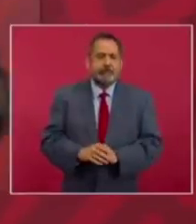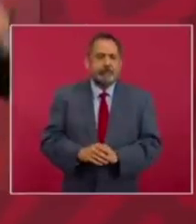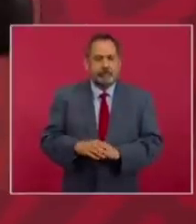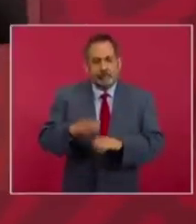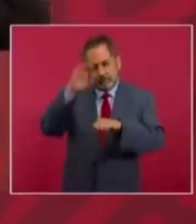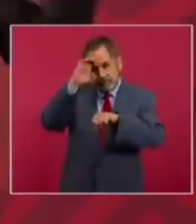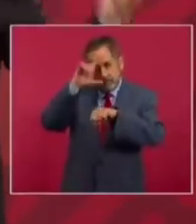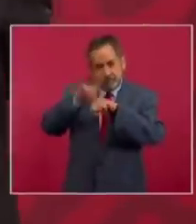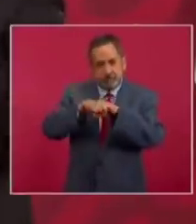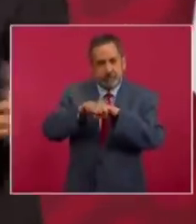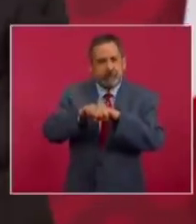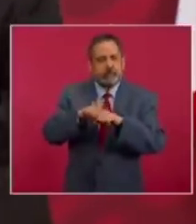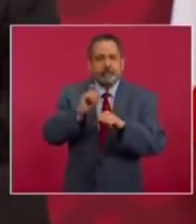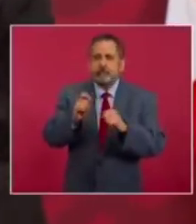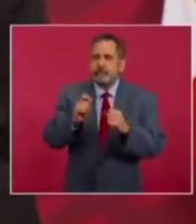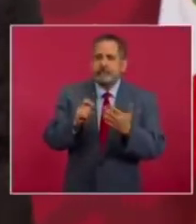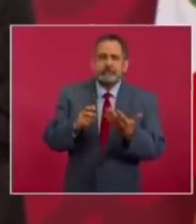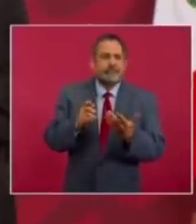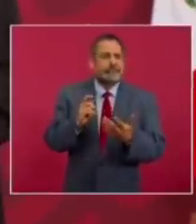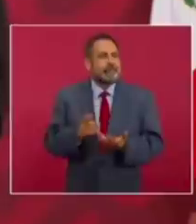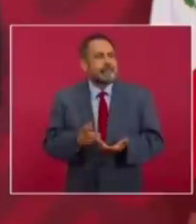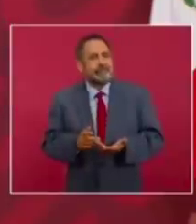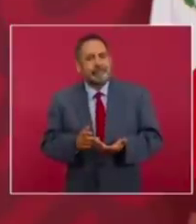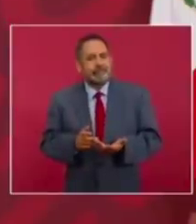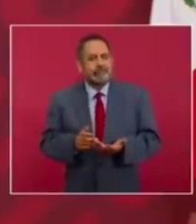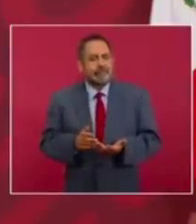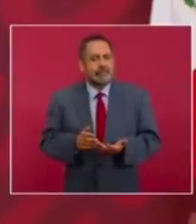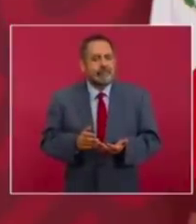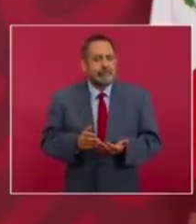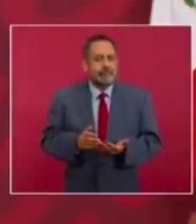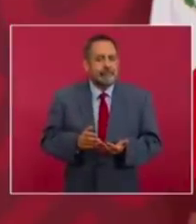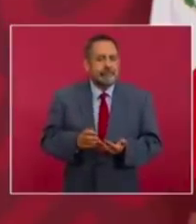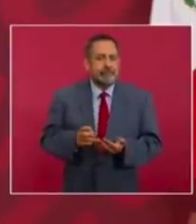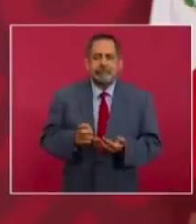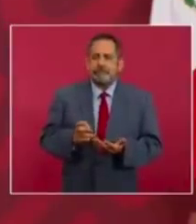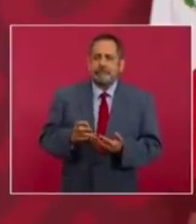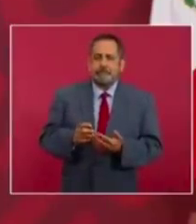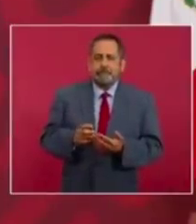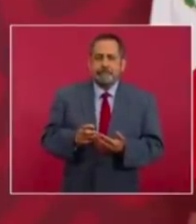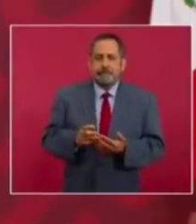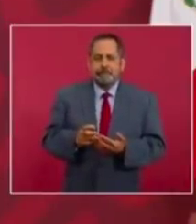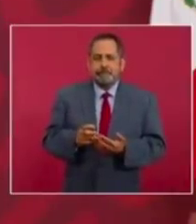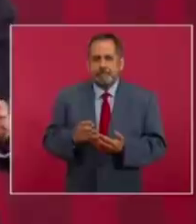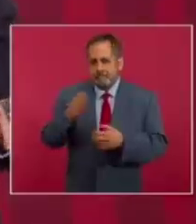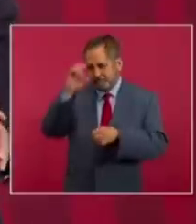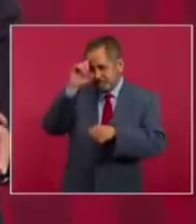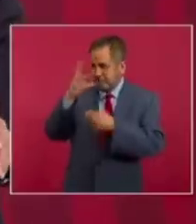La cultura es lo que viene de lejos,